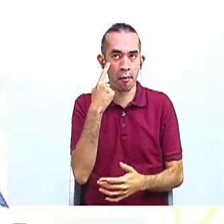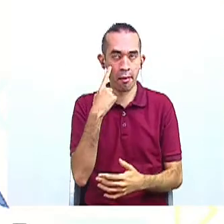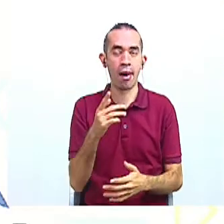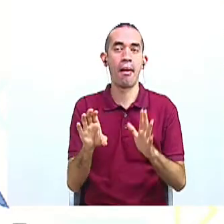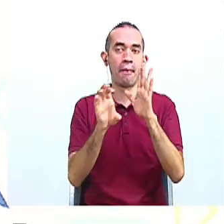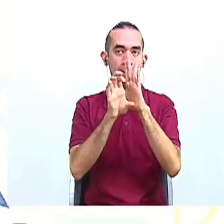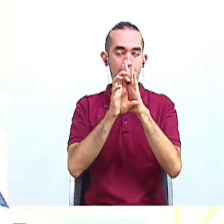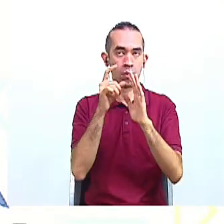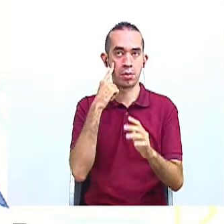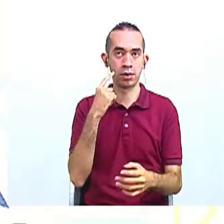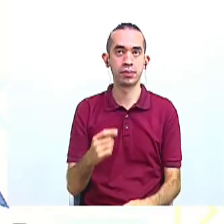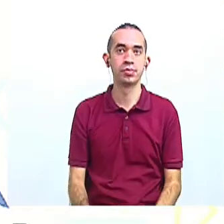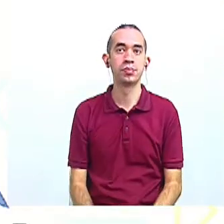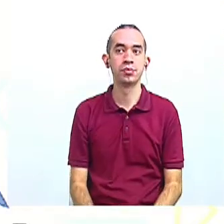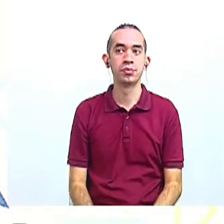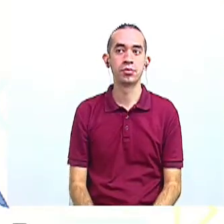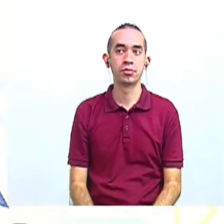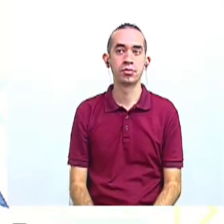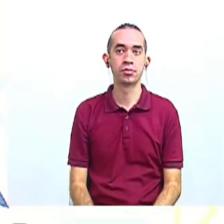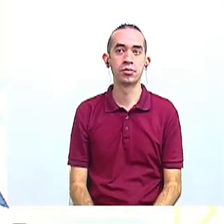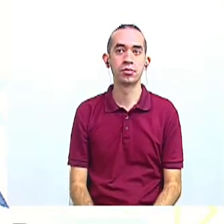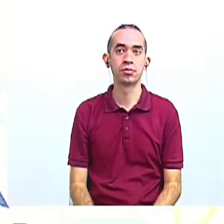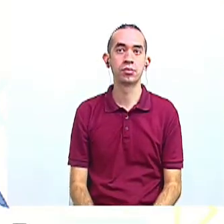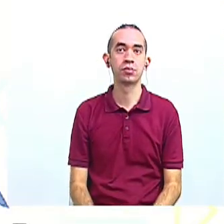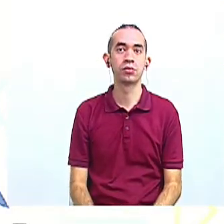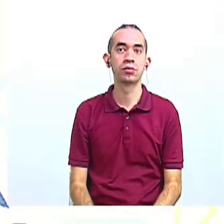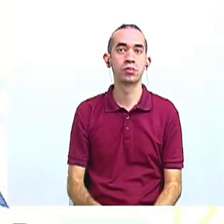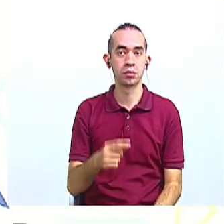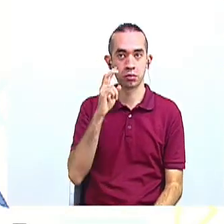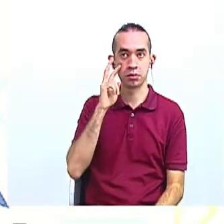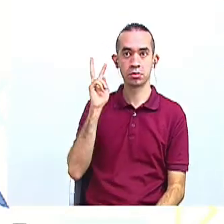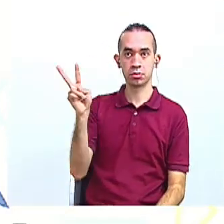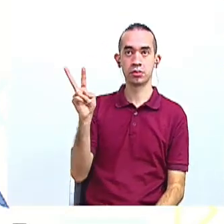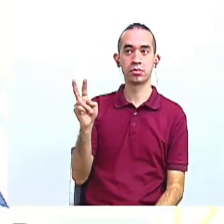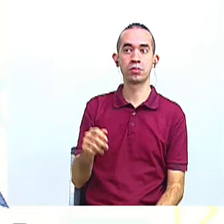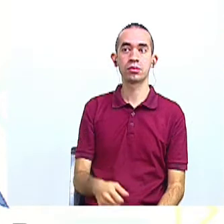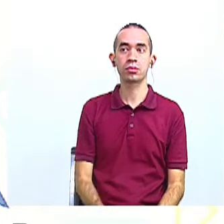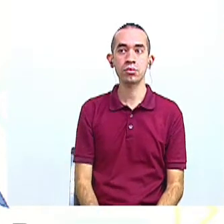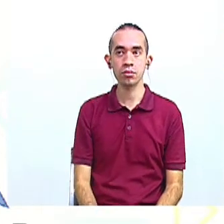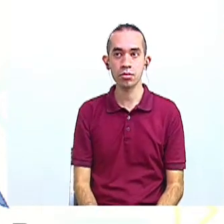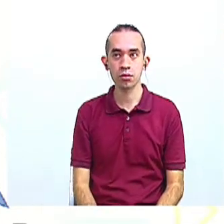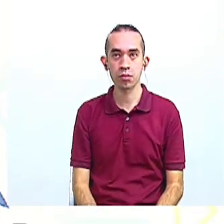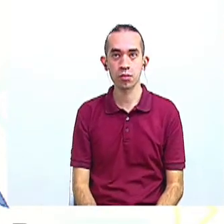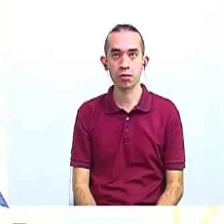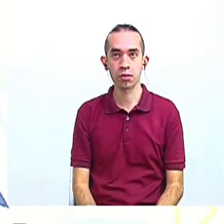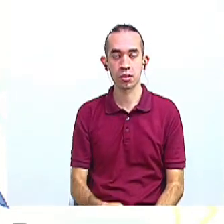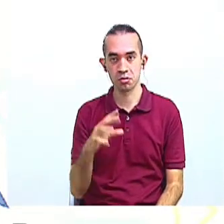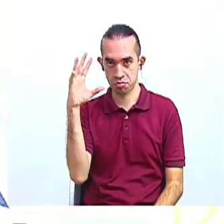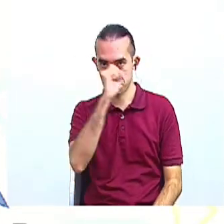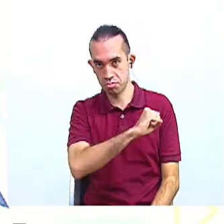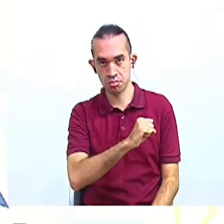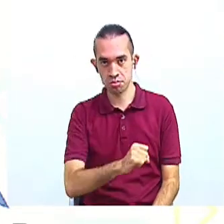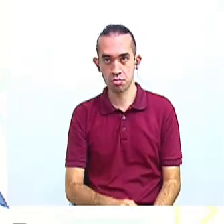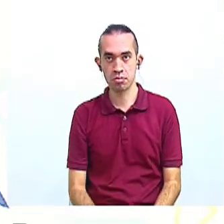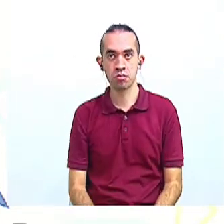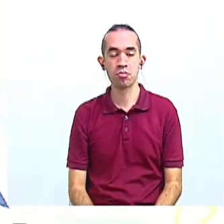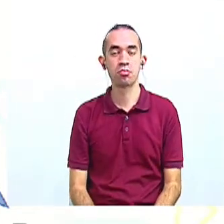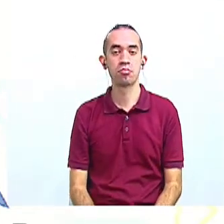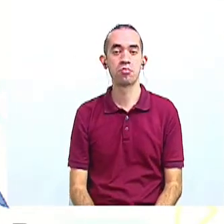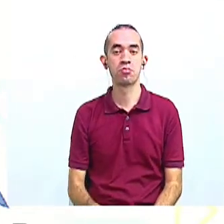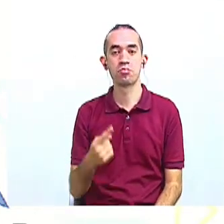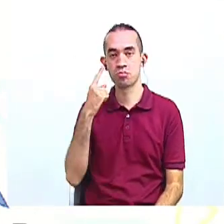Si observamos detenidamente la figura, podemos anotar lo siguiente.